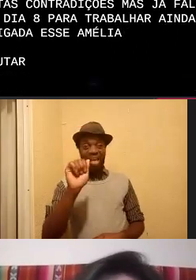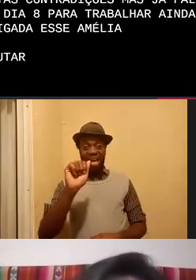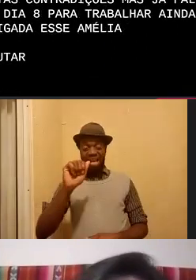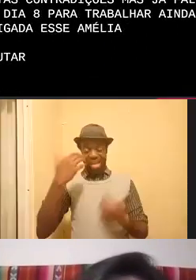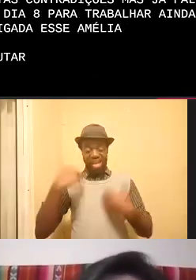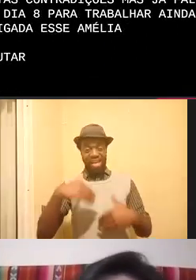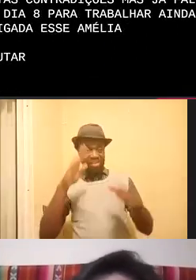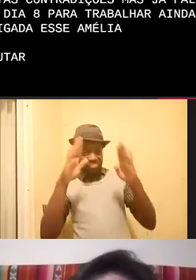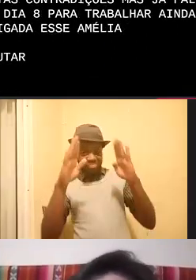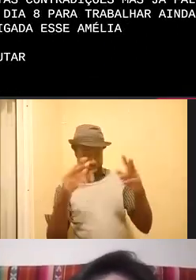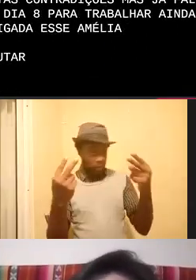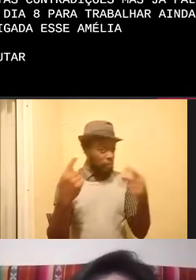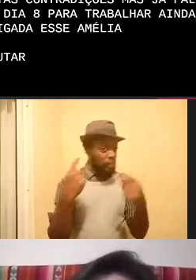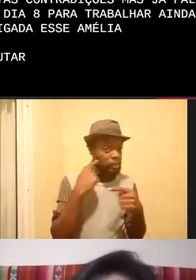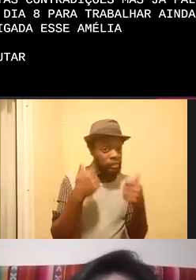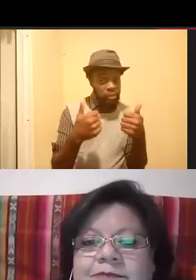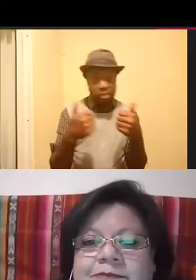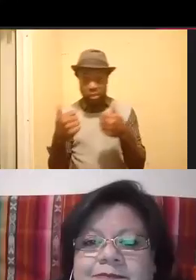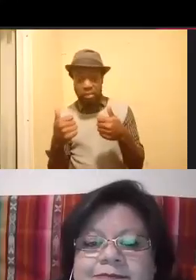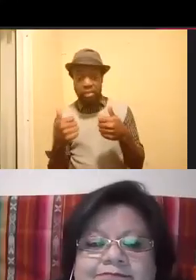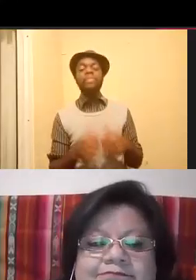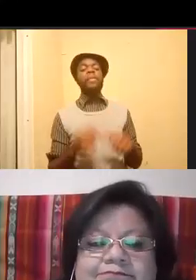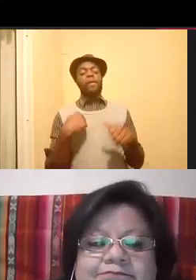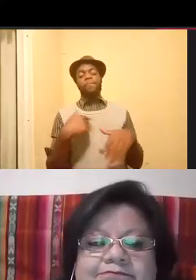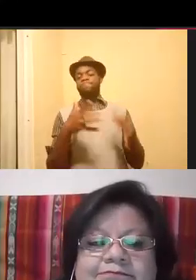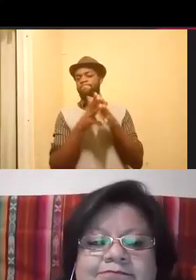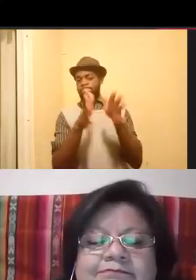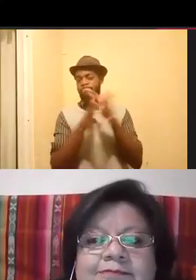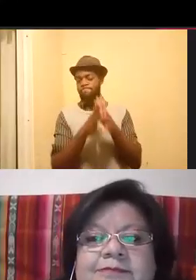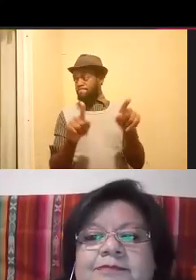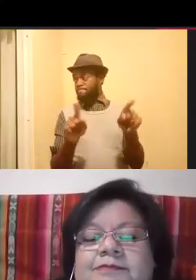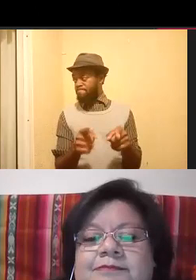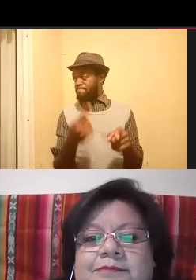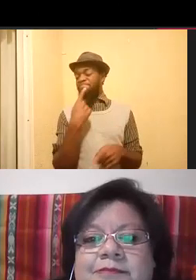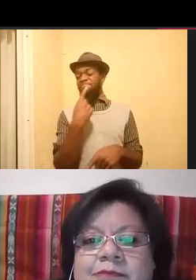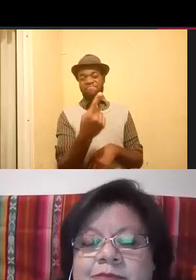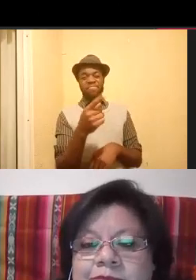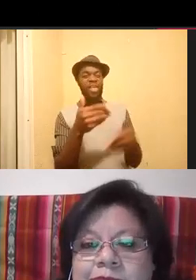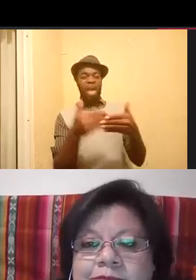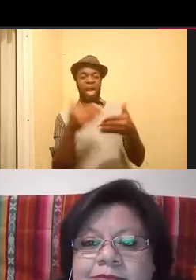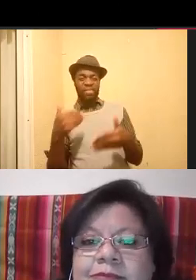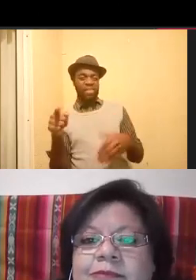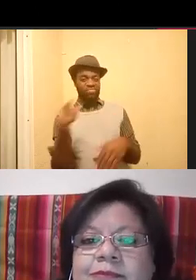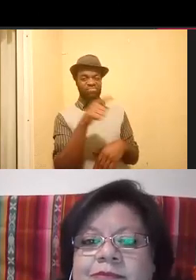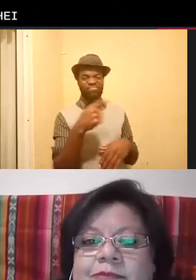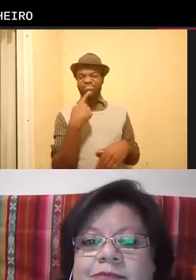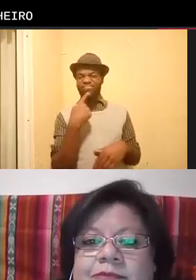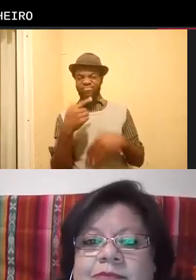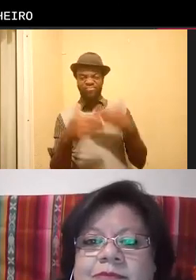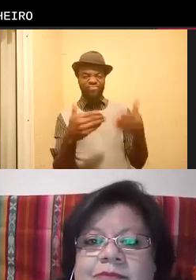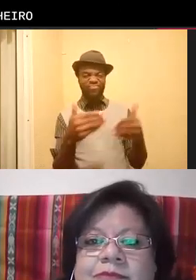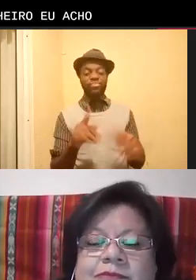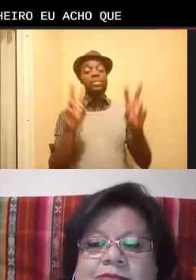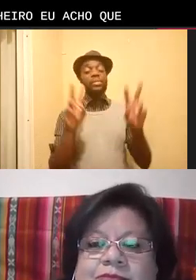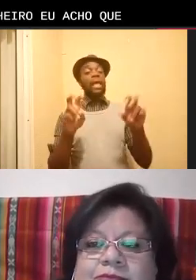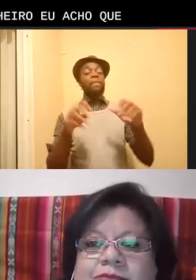escuchamos. Yo quería hacer un comentario respecto, así como habían dicho los compañeros, yo creo que la accesibilidad en